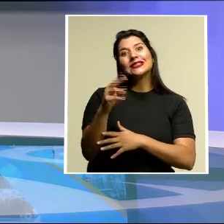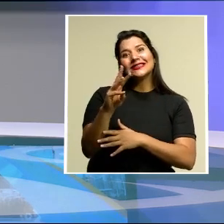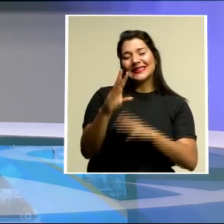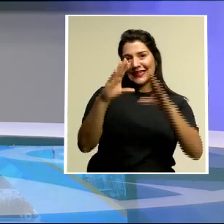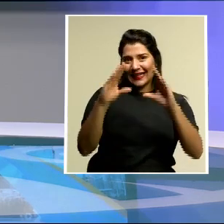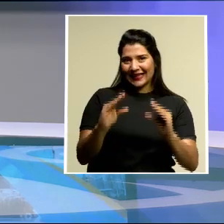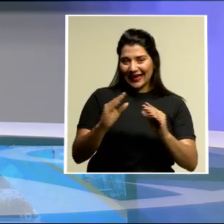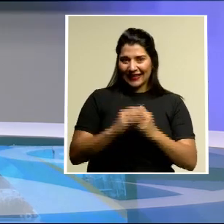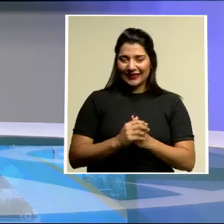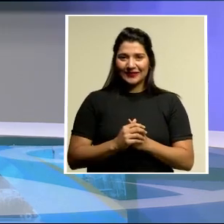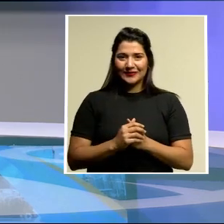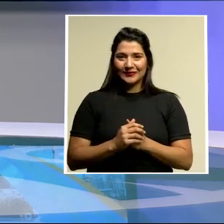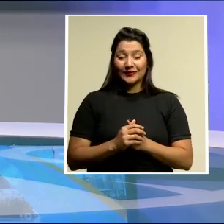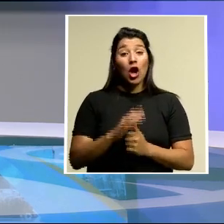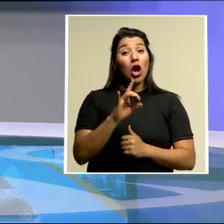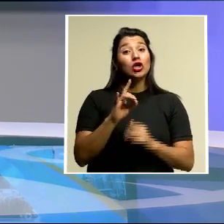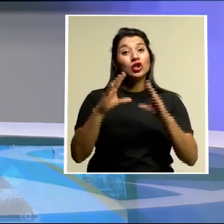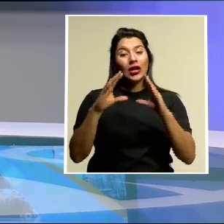las víctimas.